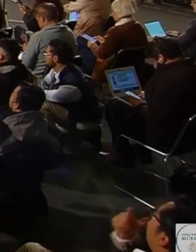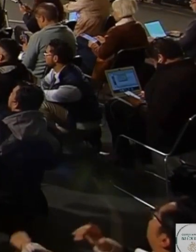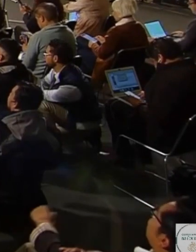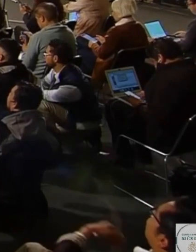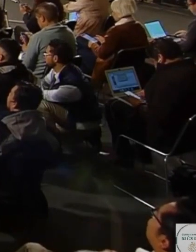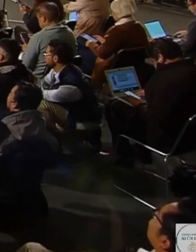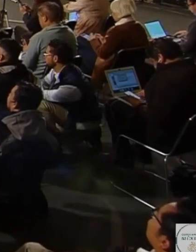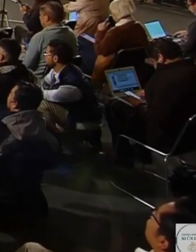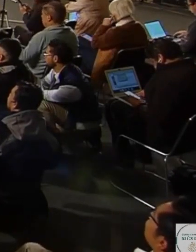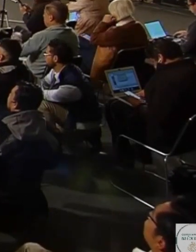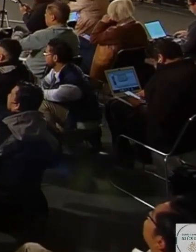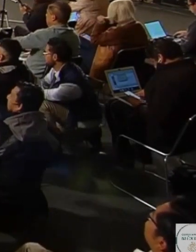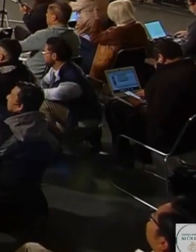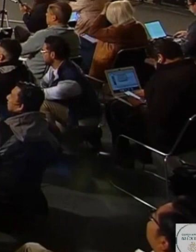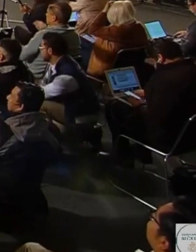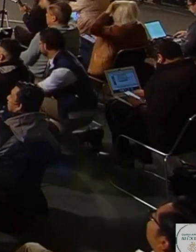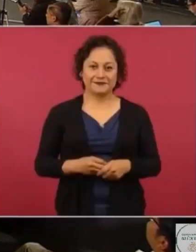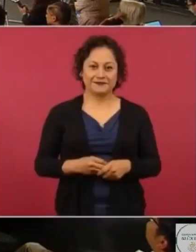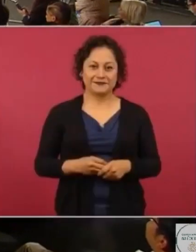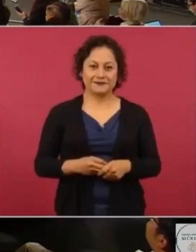Pues así nada más.